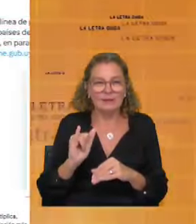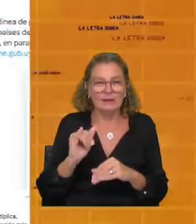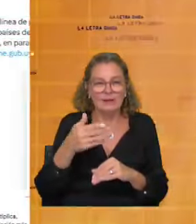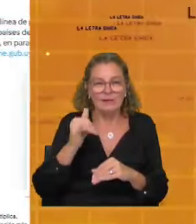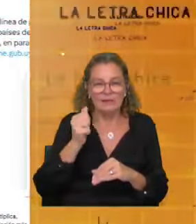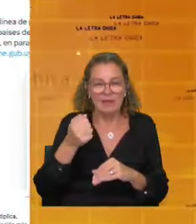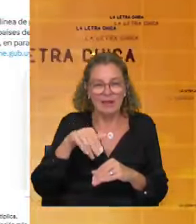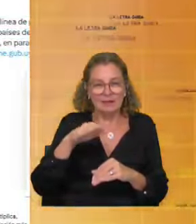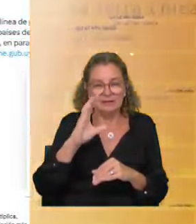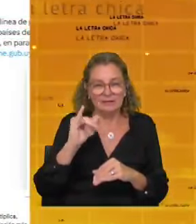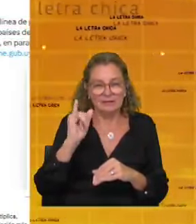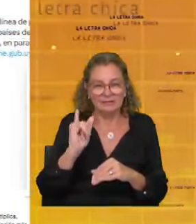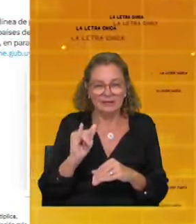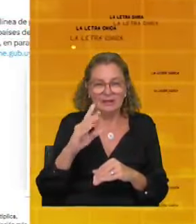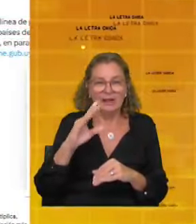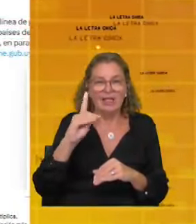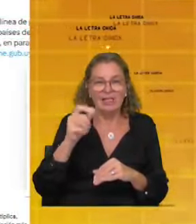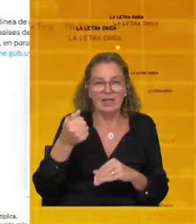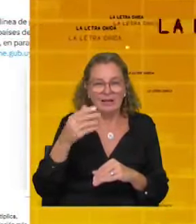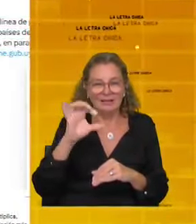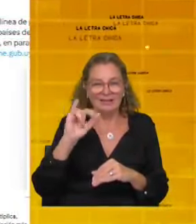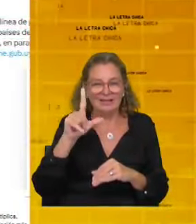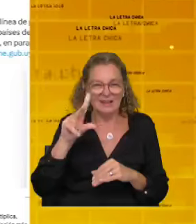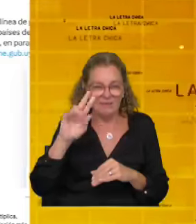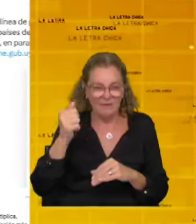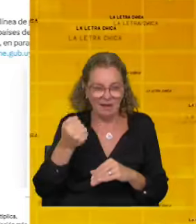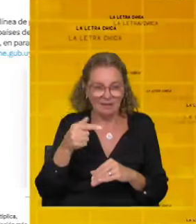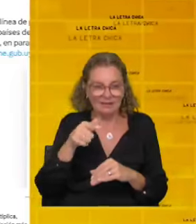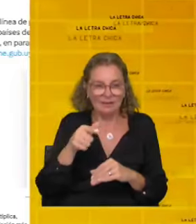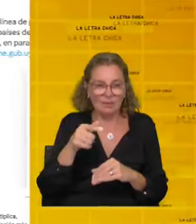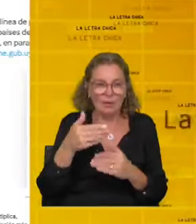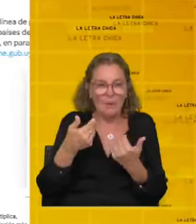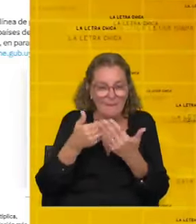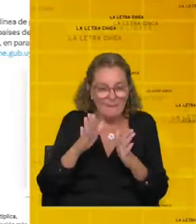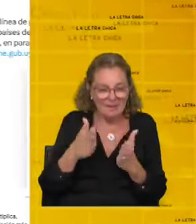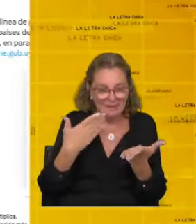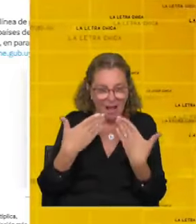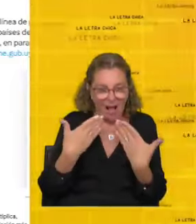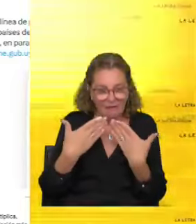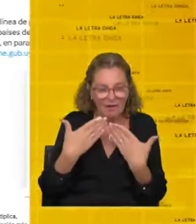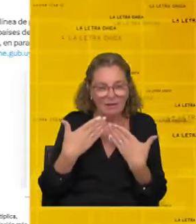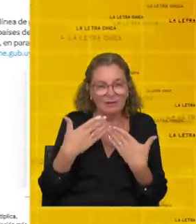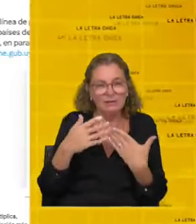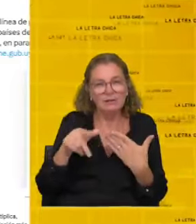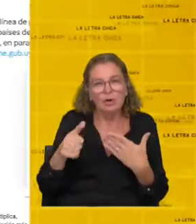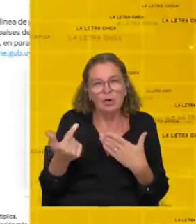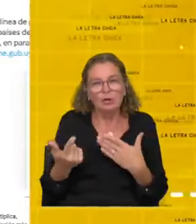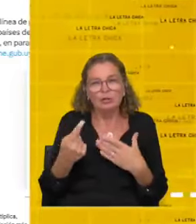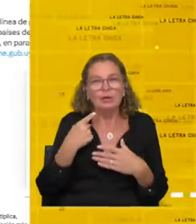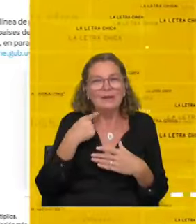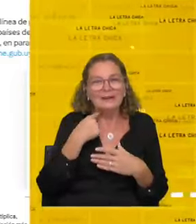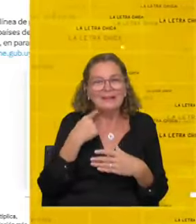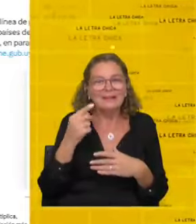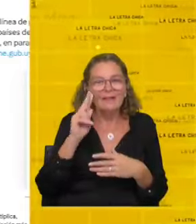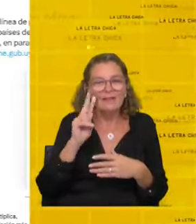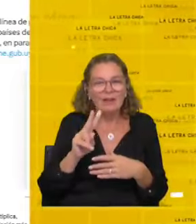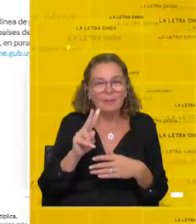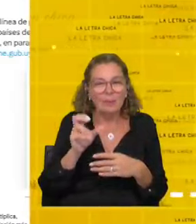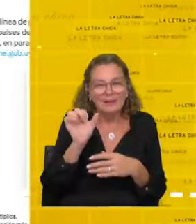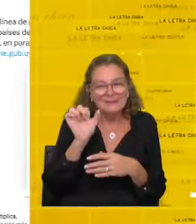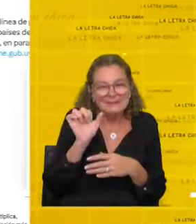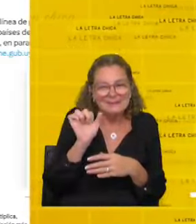vianchi a Sebastián da Silva digamos que que son los actores que inician esa conversación y los grises digamos los circulitos